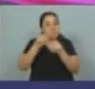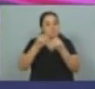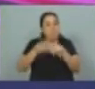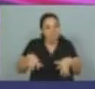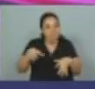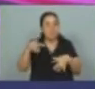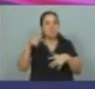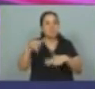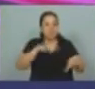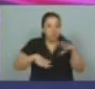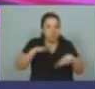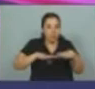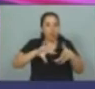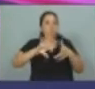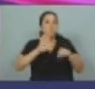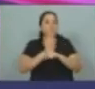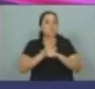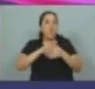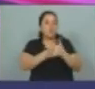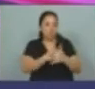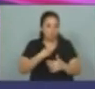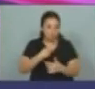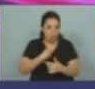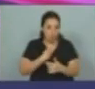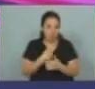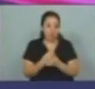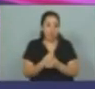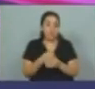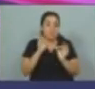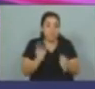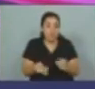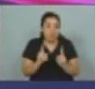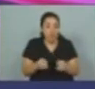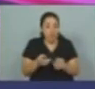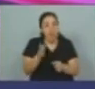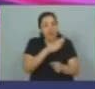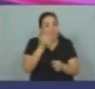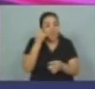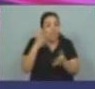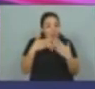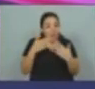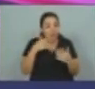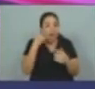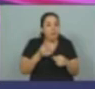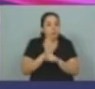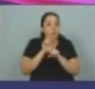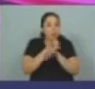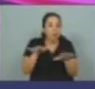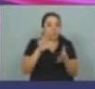ya esta especie de extorsión y hasta incluso se hablaba de la revista en que salió y de un